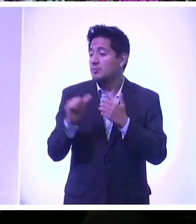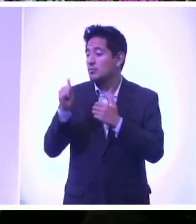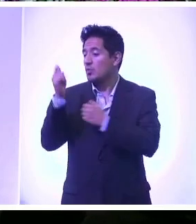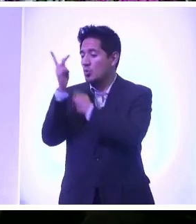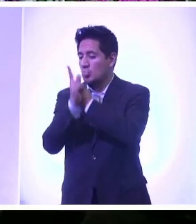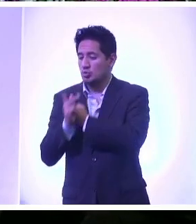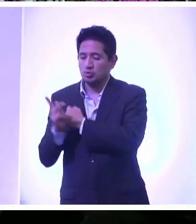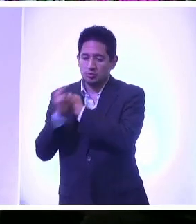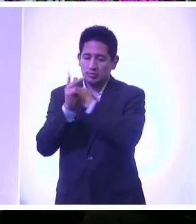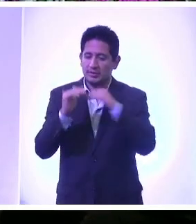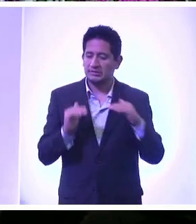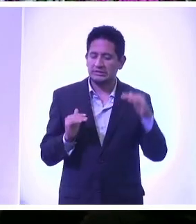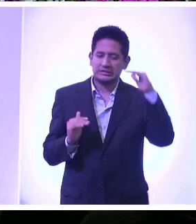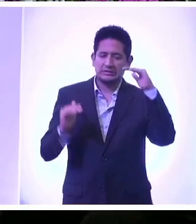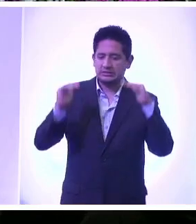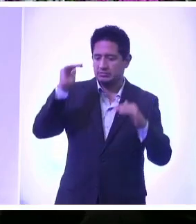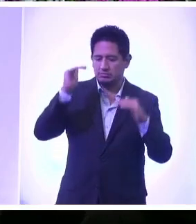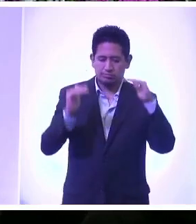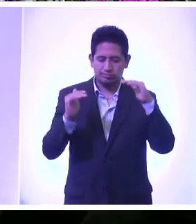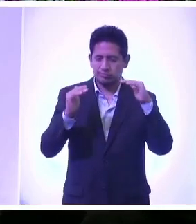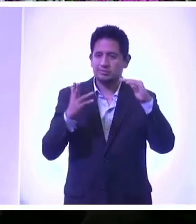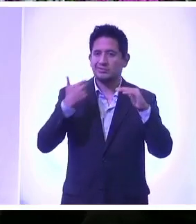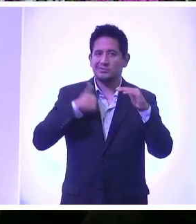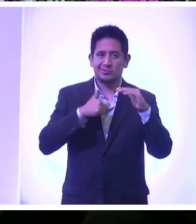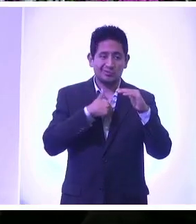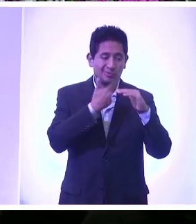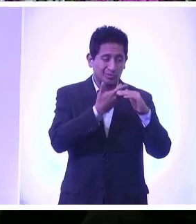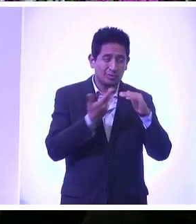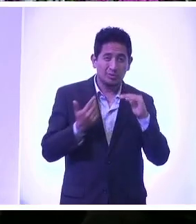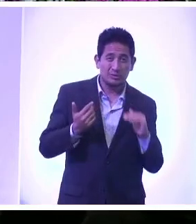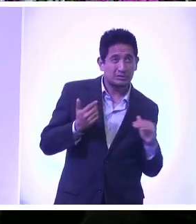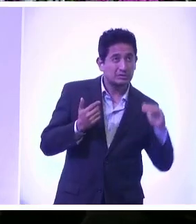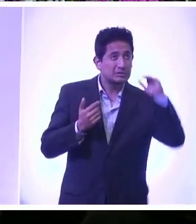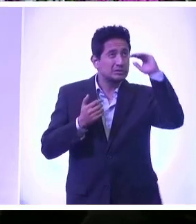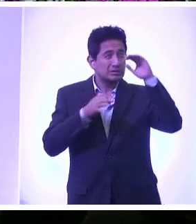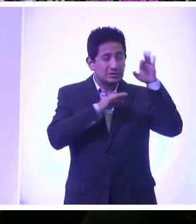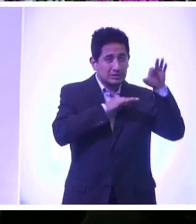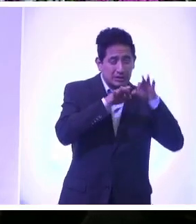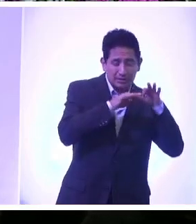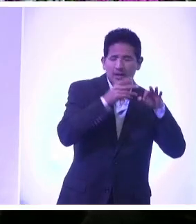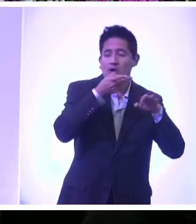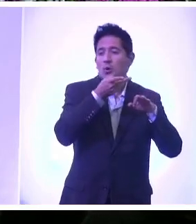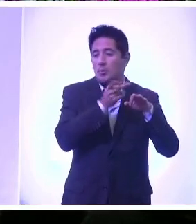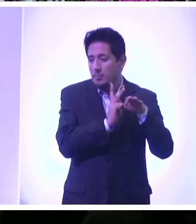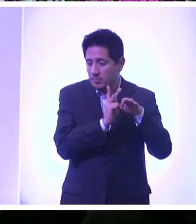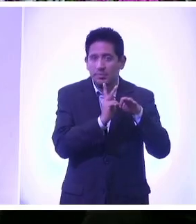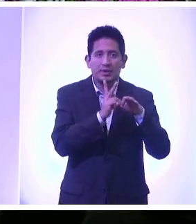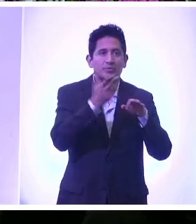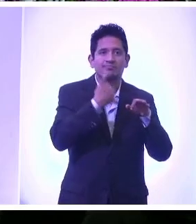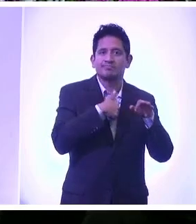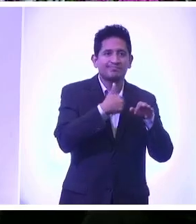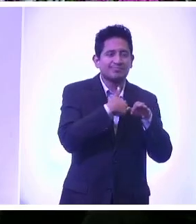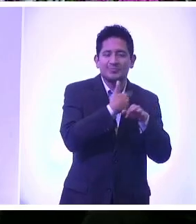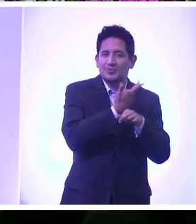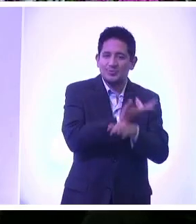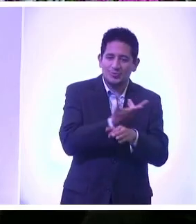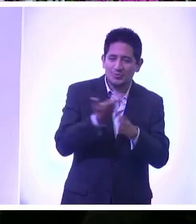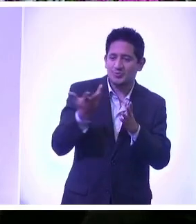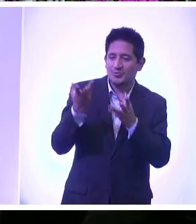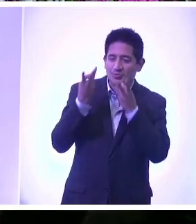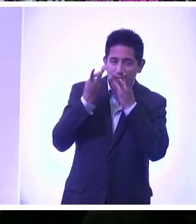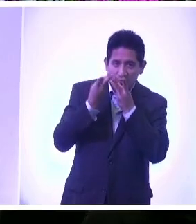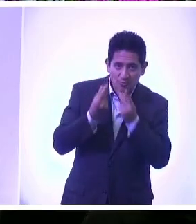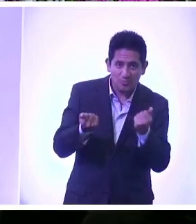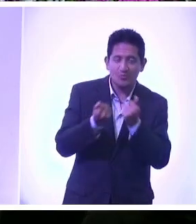más tiempo trabajamos pero que menos resultados tenemos en comparación con otras naciones en México se están trabajando